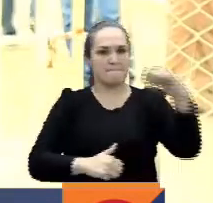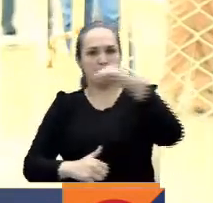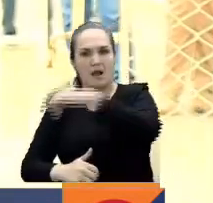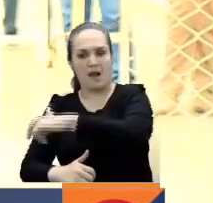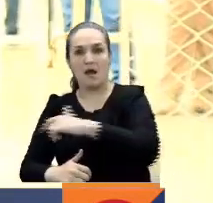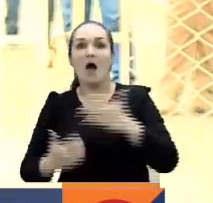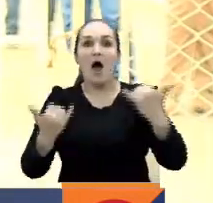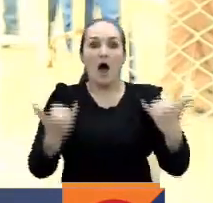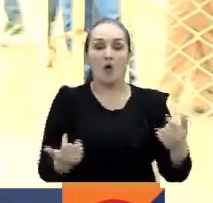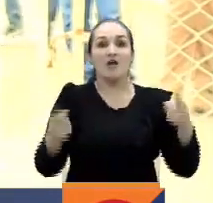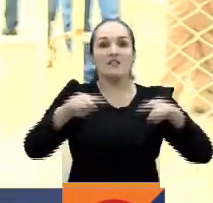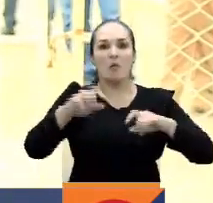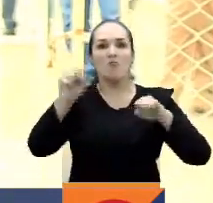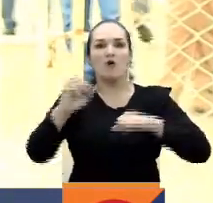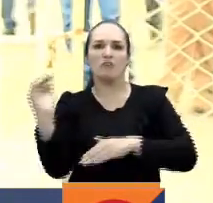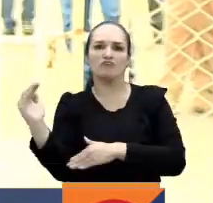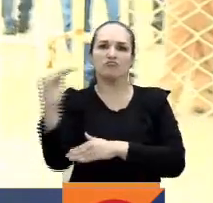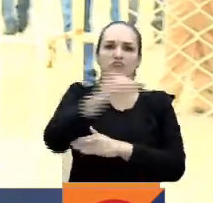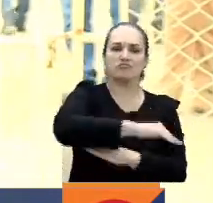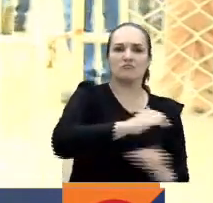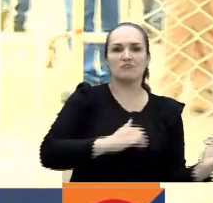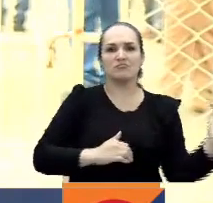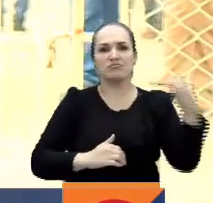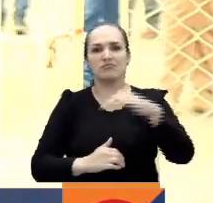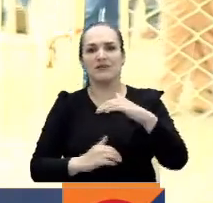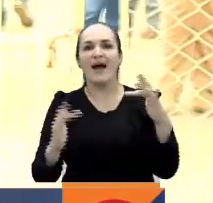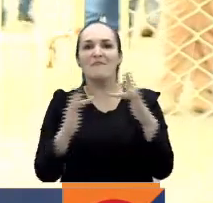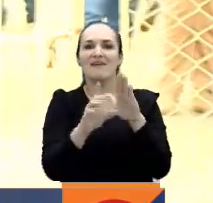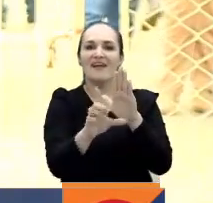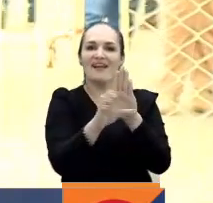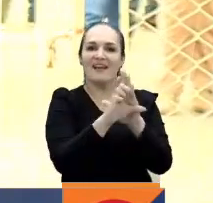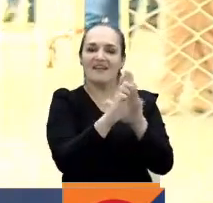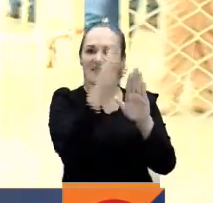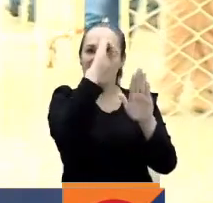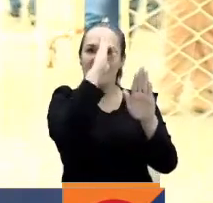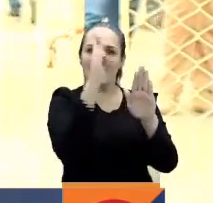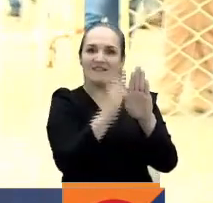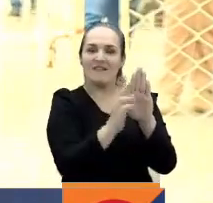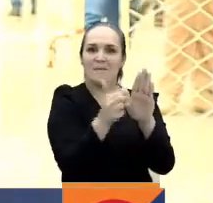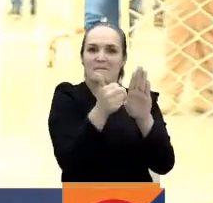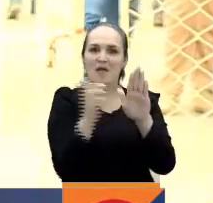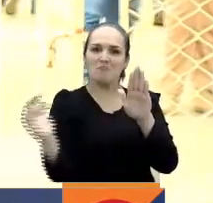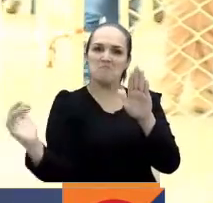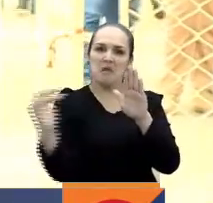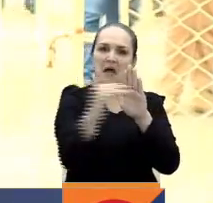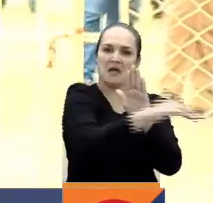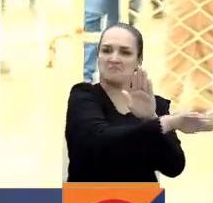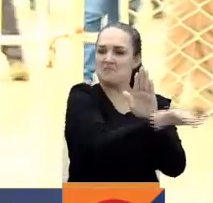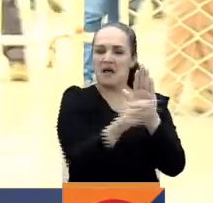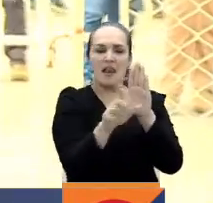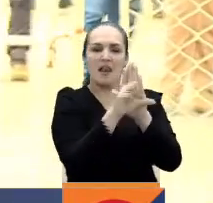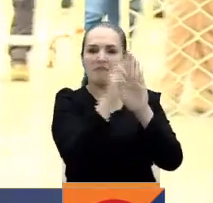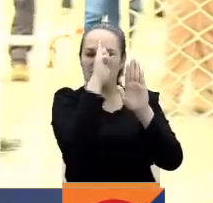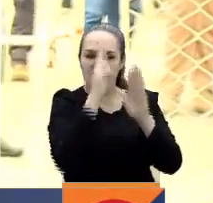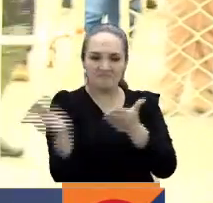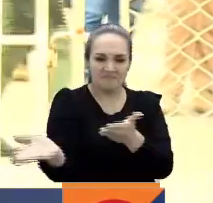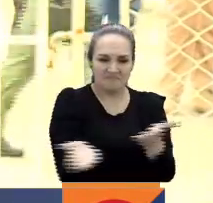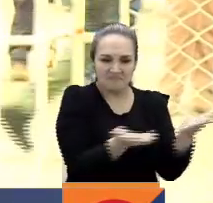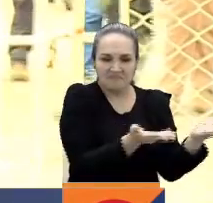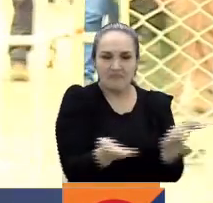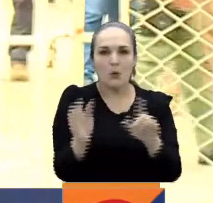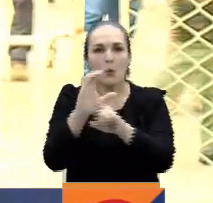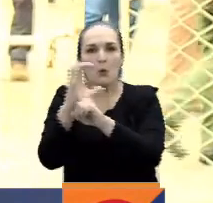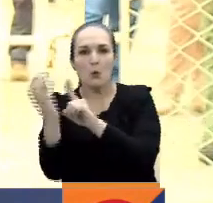ahora, y es legalizar completamente los flujos culturales de población y